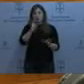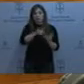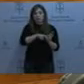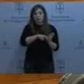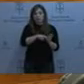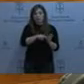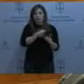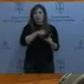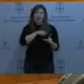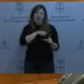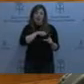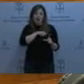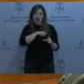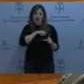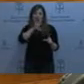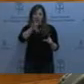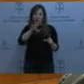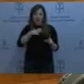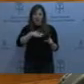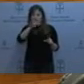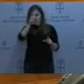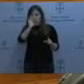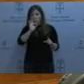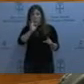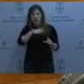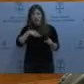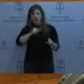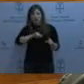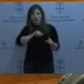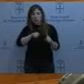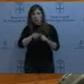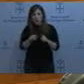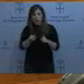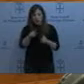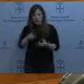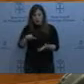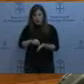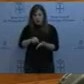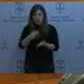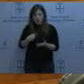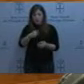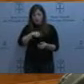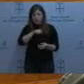relación española, al menos me preocupa o quiero que se sientan ciudadanos del Estado español,